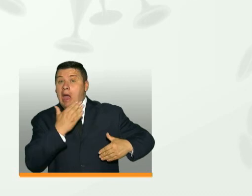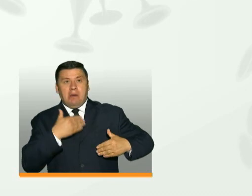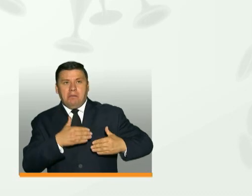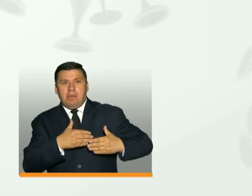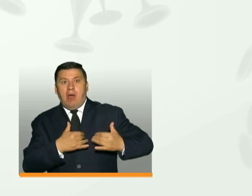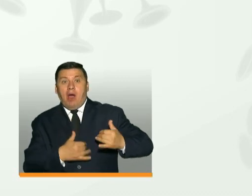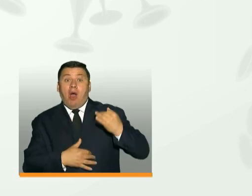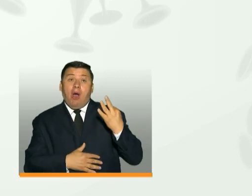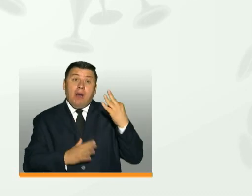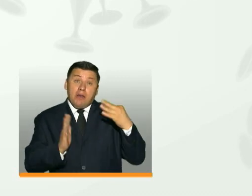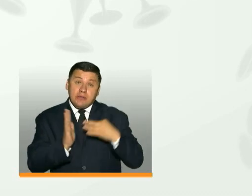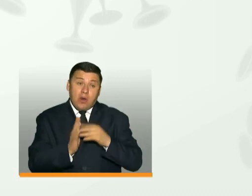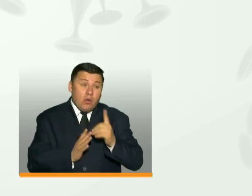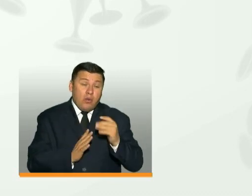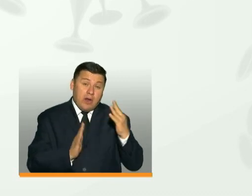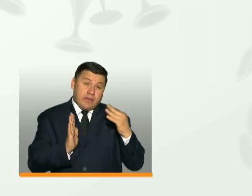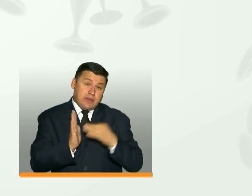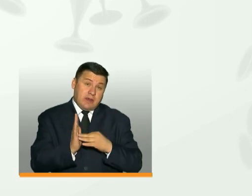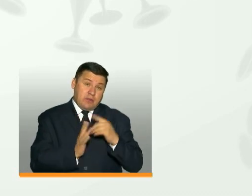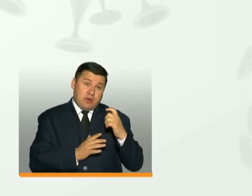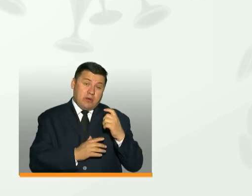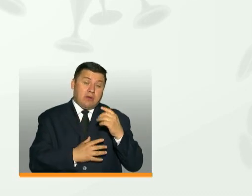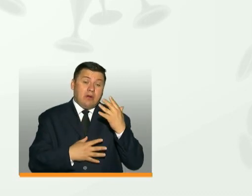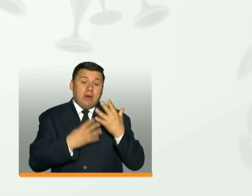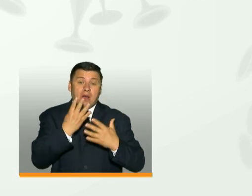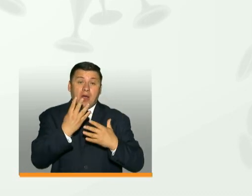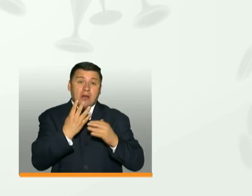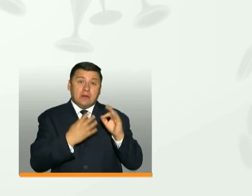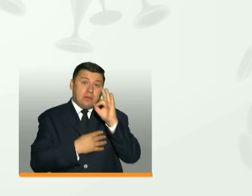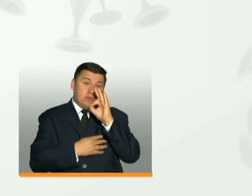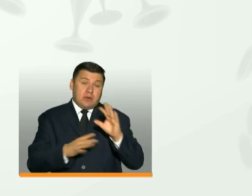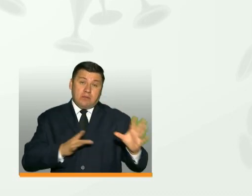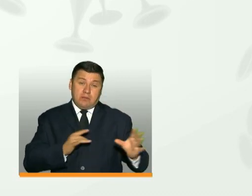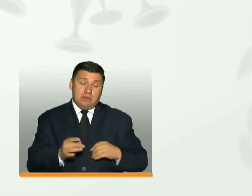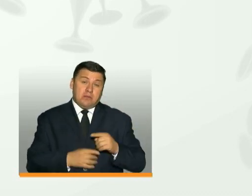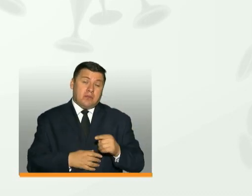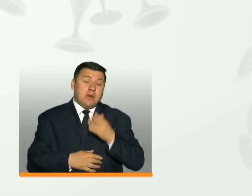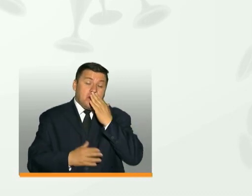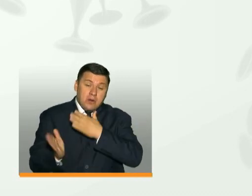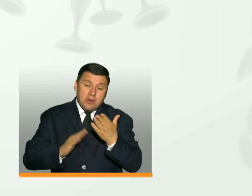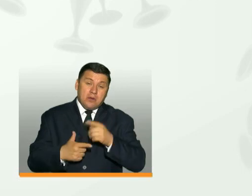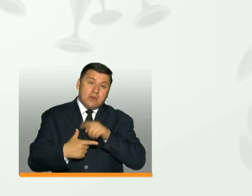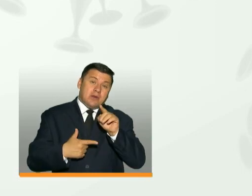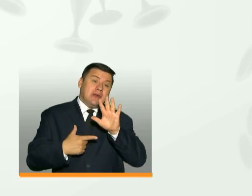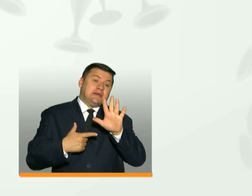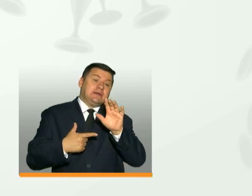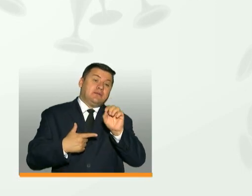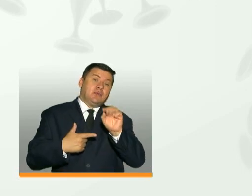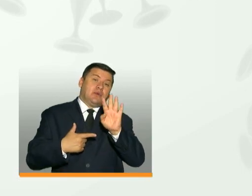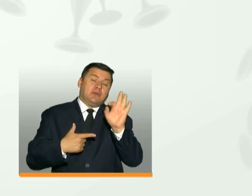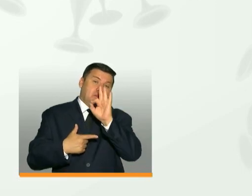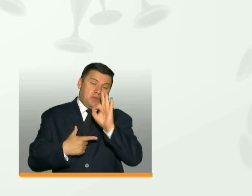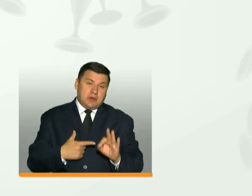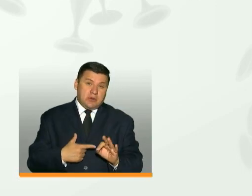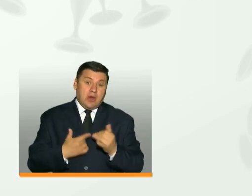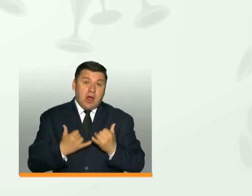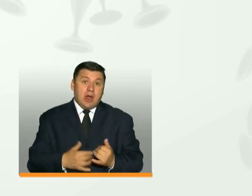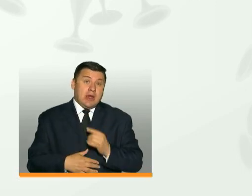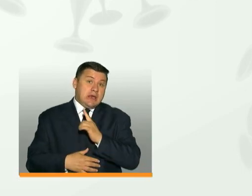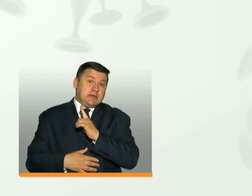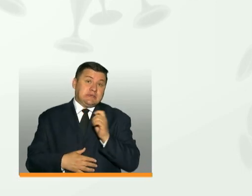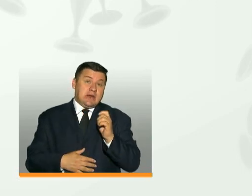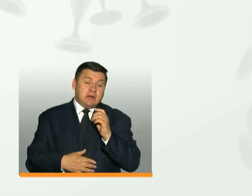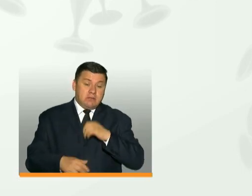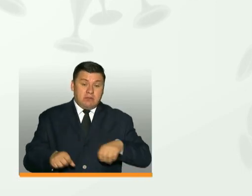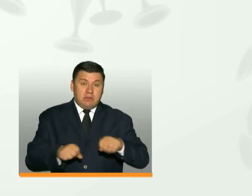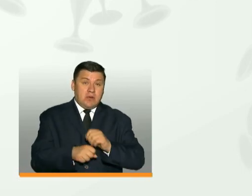solamente 3.000 casos, positividad del 14%, una letalidad del 5.4% y ya con 100